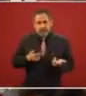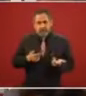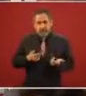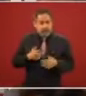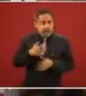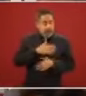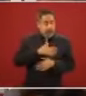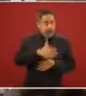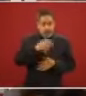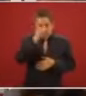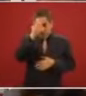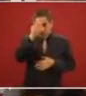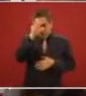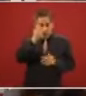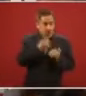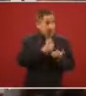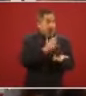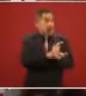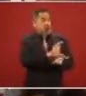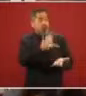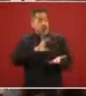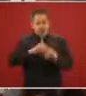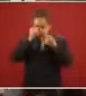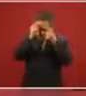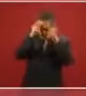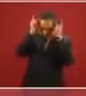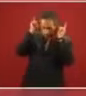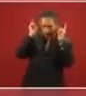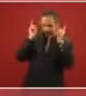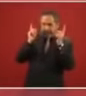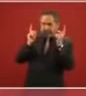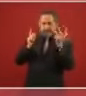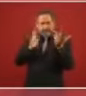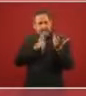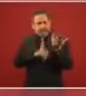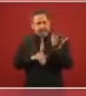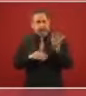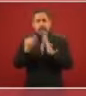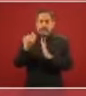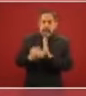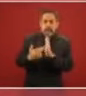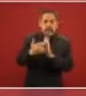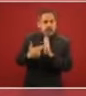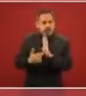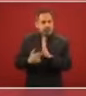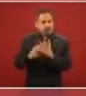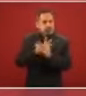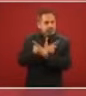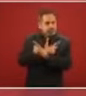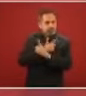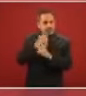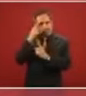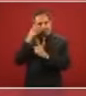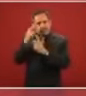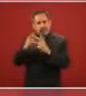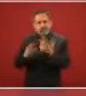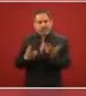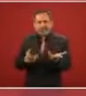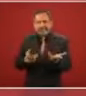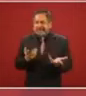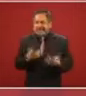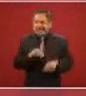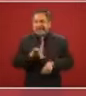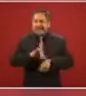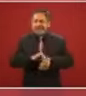los vuelven locos. Cuando no hay principios, cuando no hay ideales, entonces